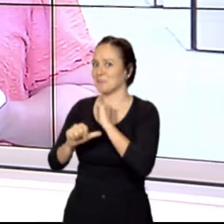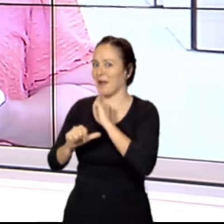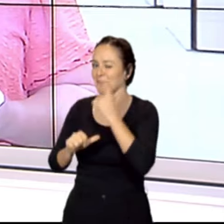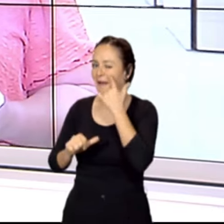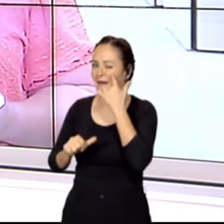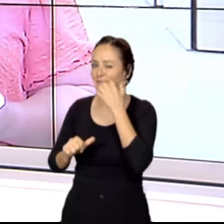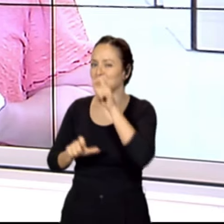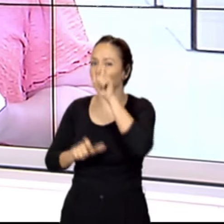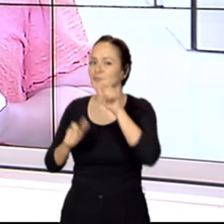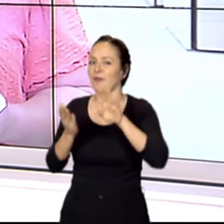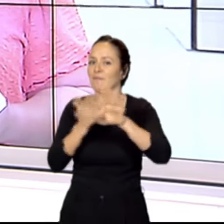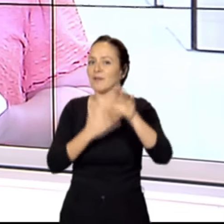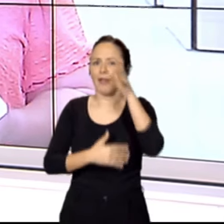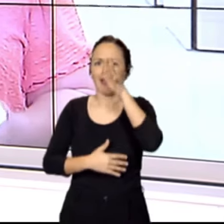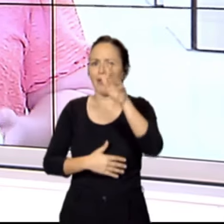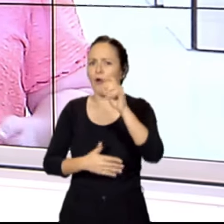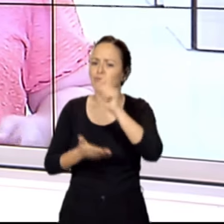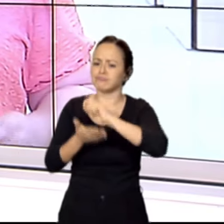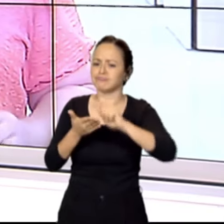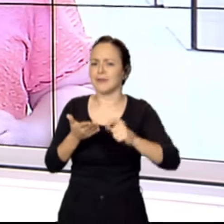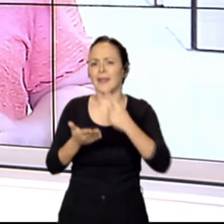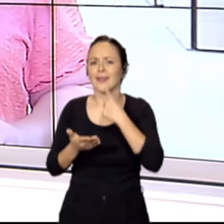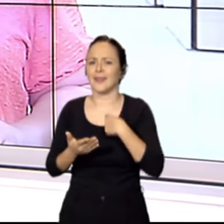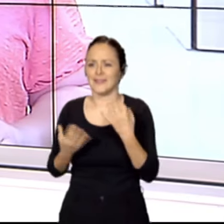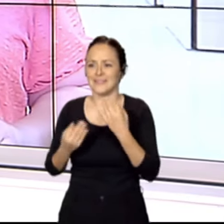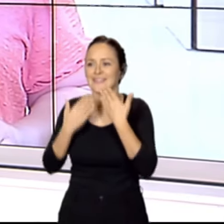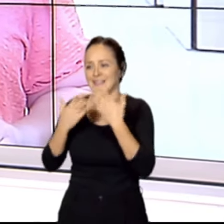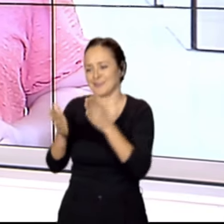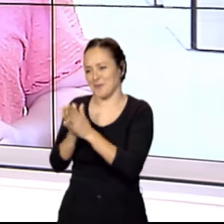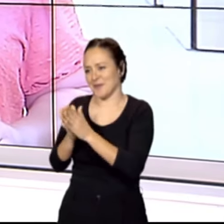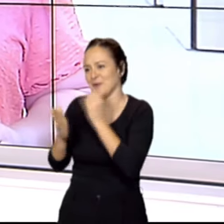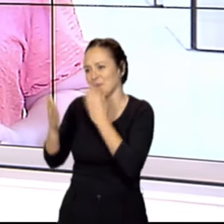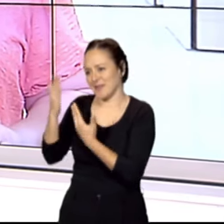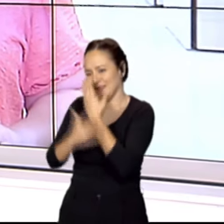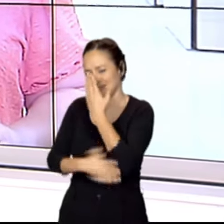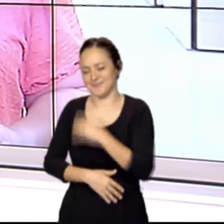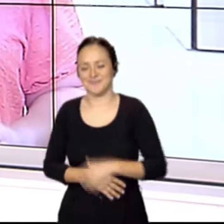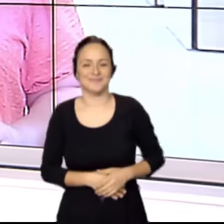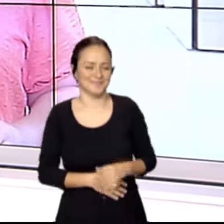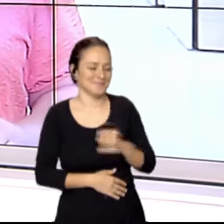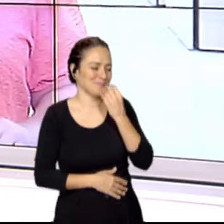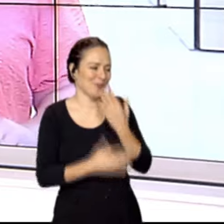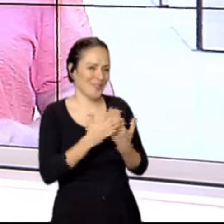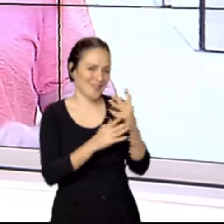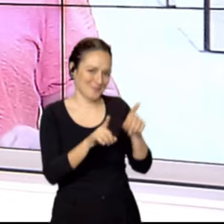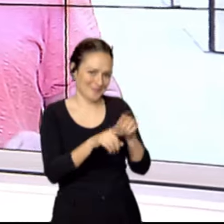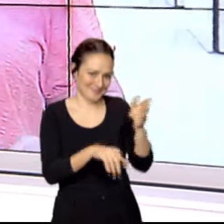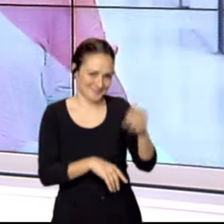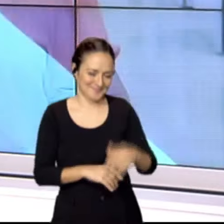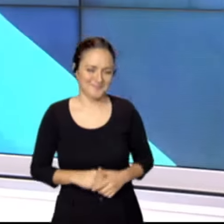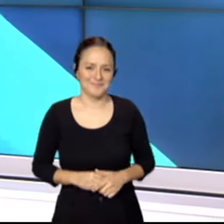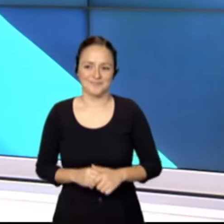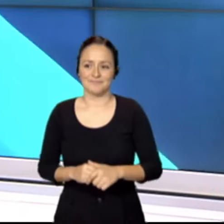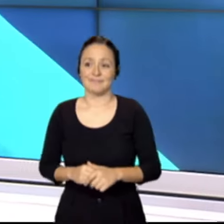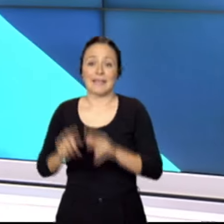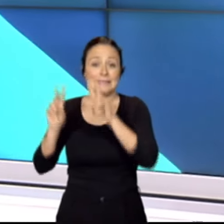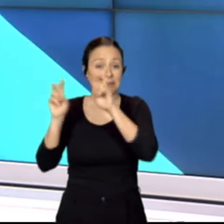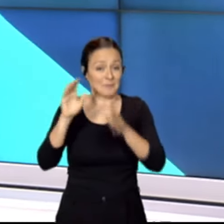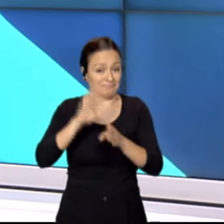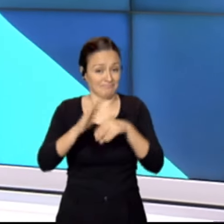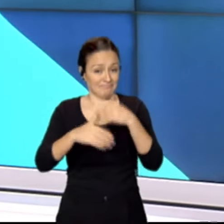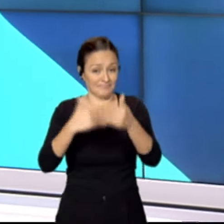quejas y denuncias vecinales Gracias Jessi Que tengas un buen día Igualmente Buenos días Bueno más asuntos repuntan